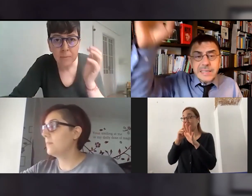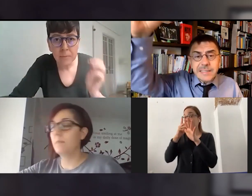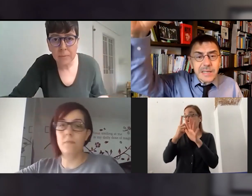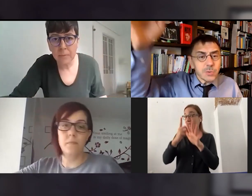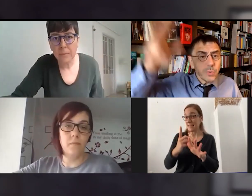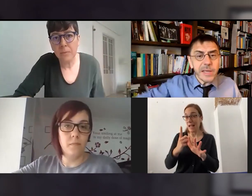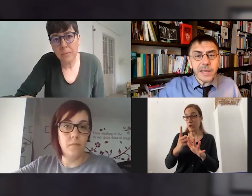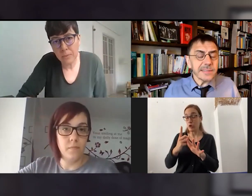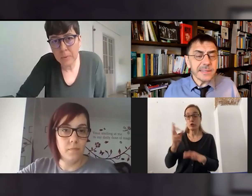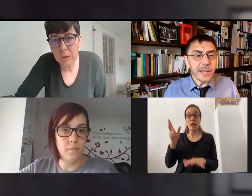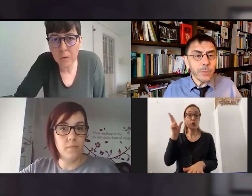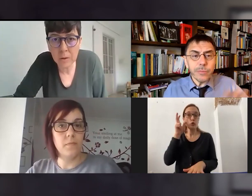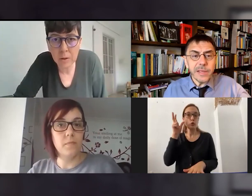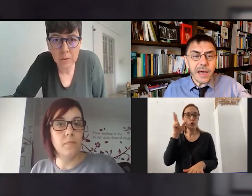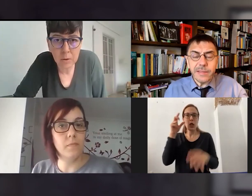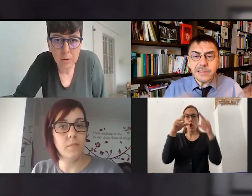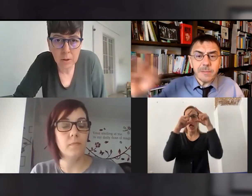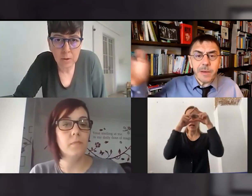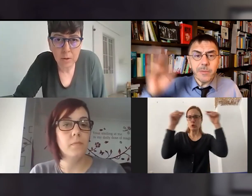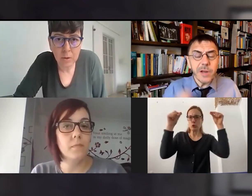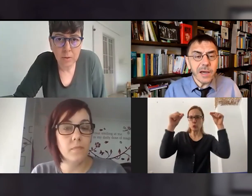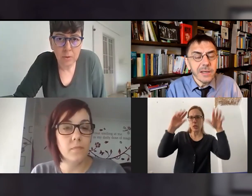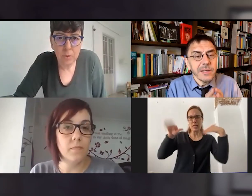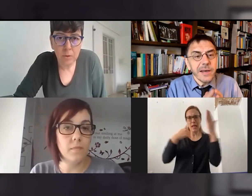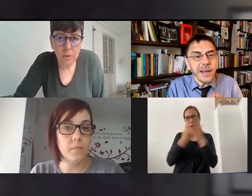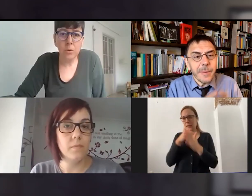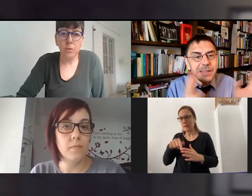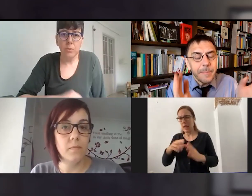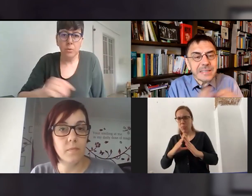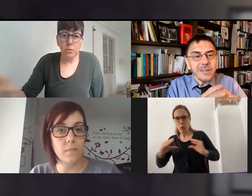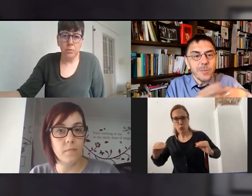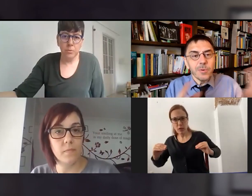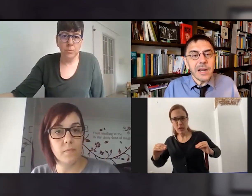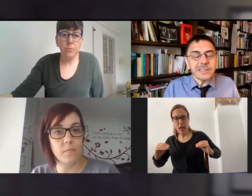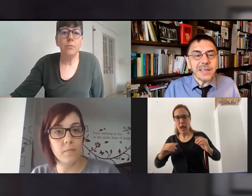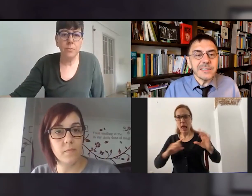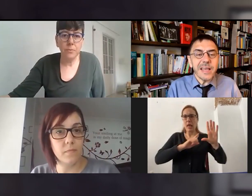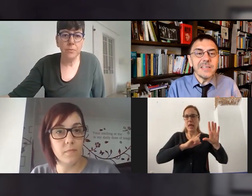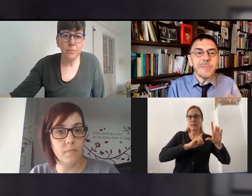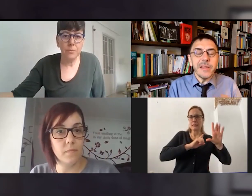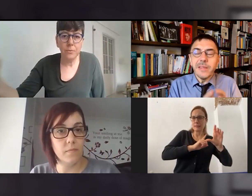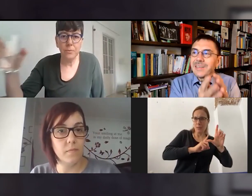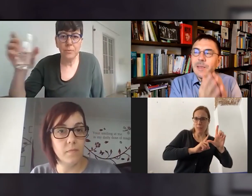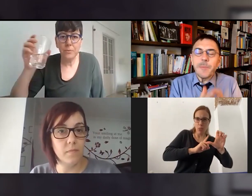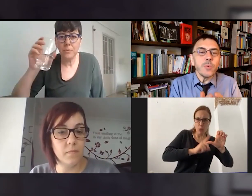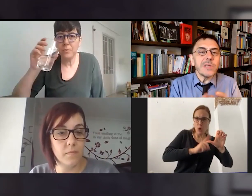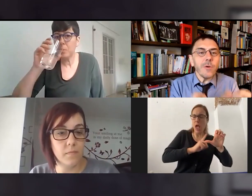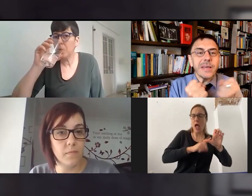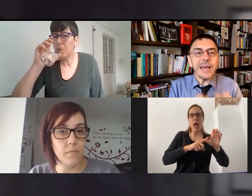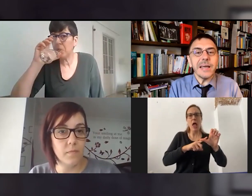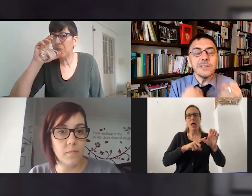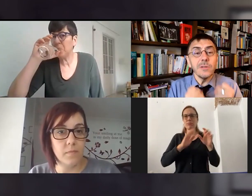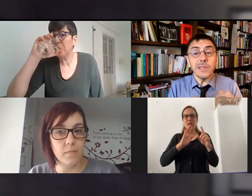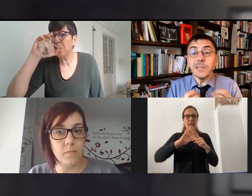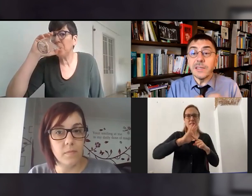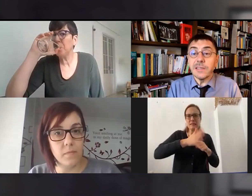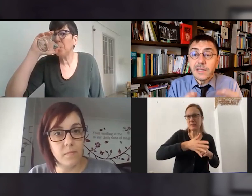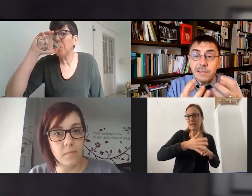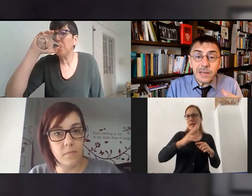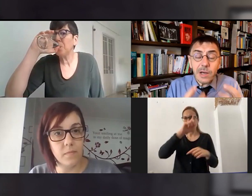el país, de Asturias a Andalucía, de Extremadura a Levante, pasando por las Castillas y Madrid, siempre he escuchado quejas,